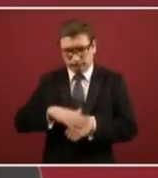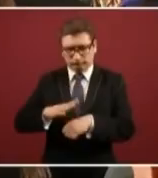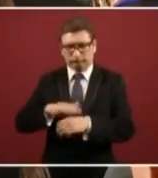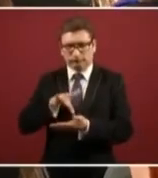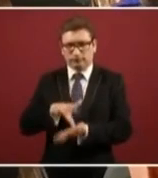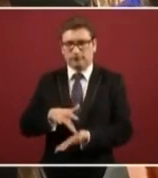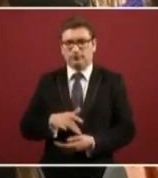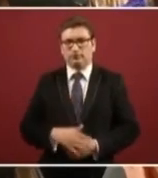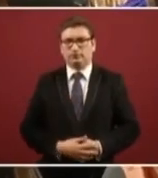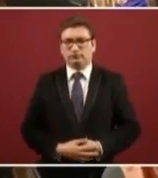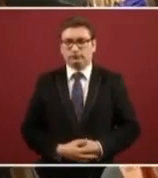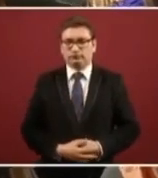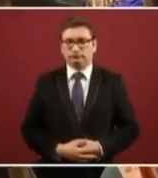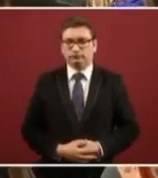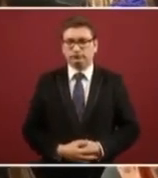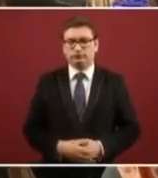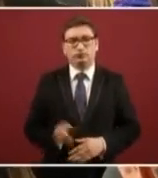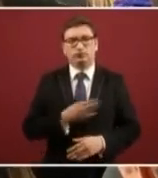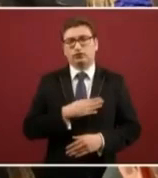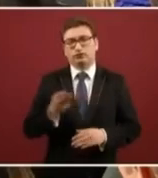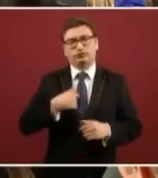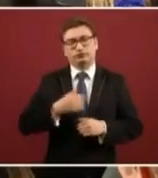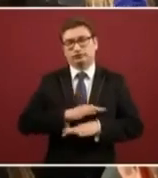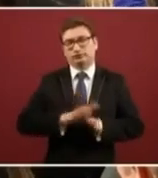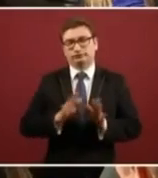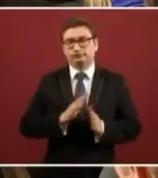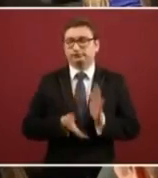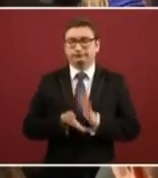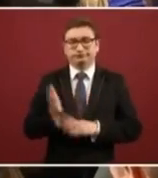apoyamos. Bueno, ya me tengo que ir.